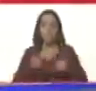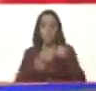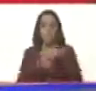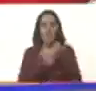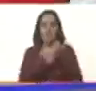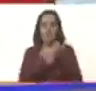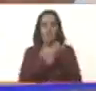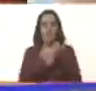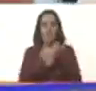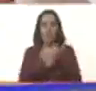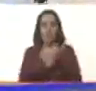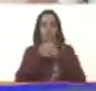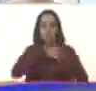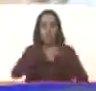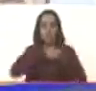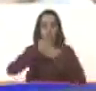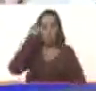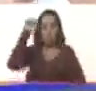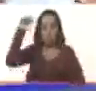solidario, socialista,